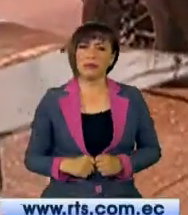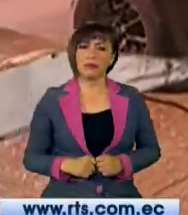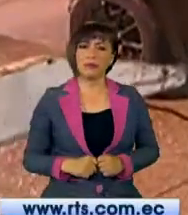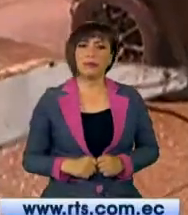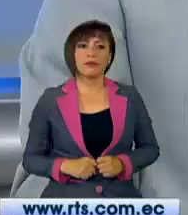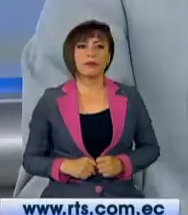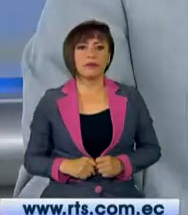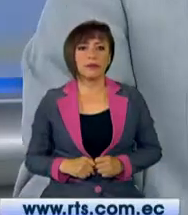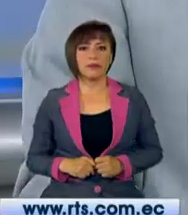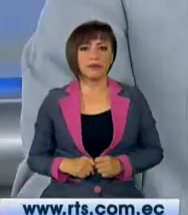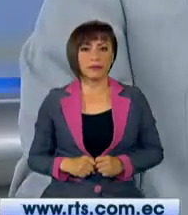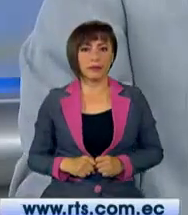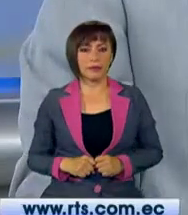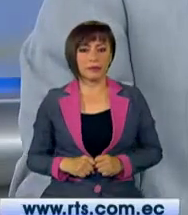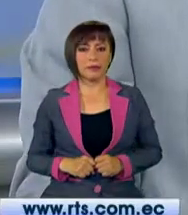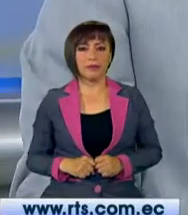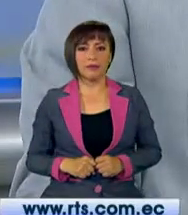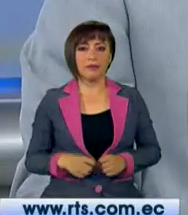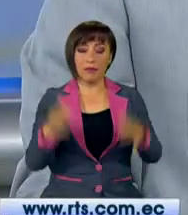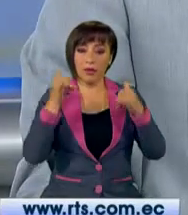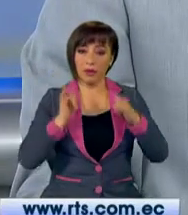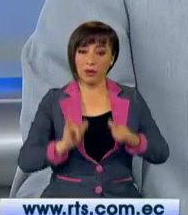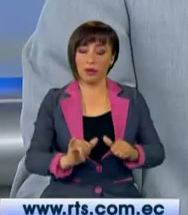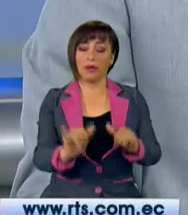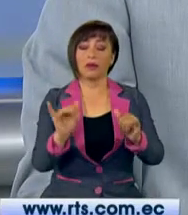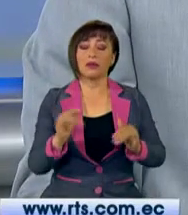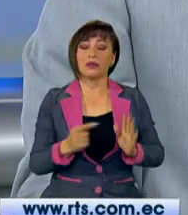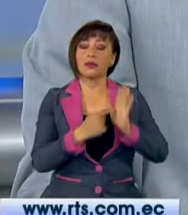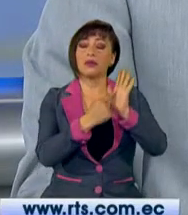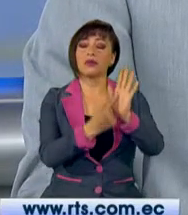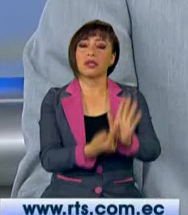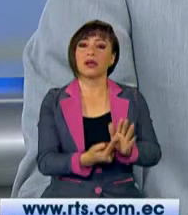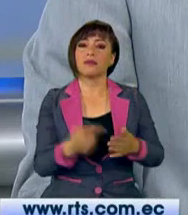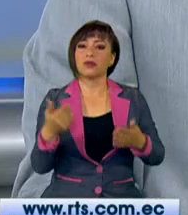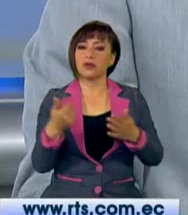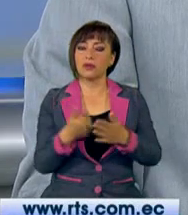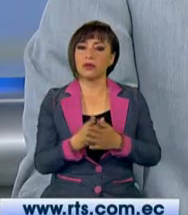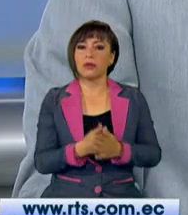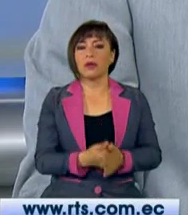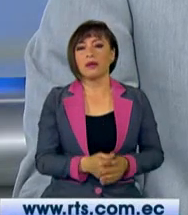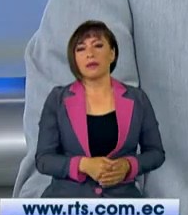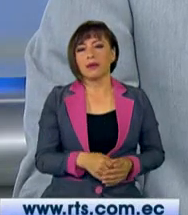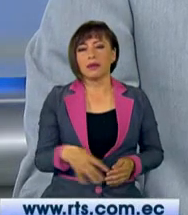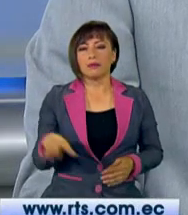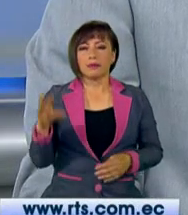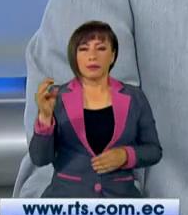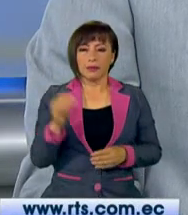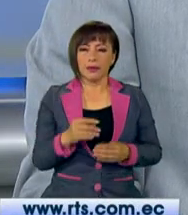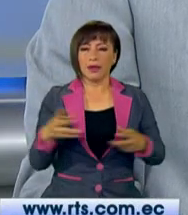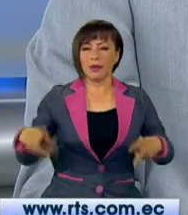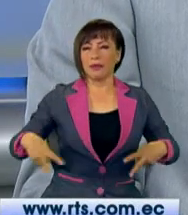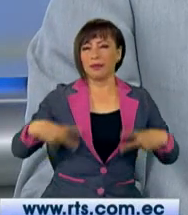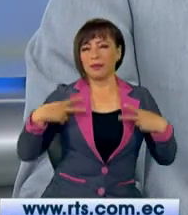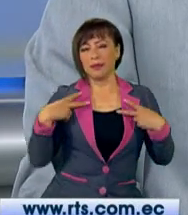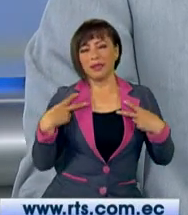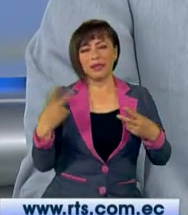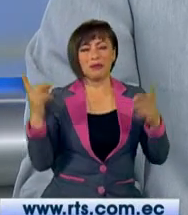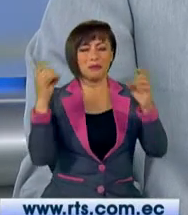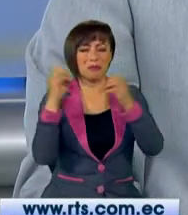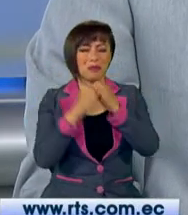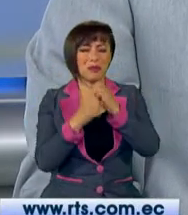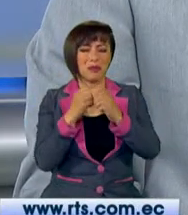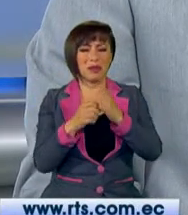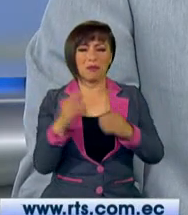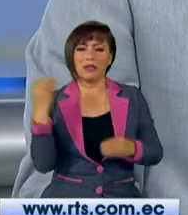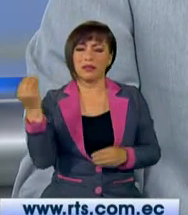Escobar. Y a continuación les presentamos un nuevo caso sobre consumo de drogas que destruye vidas y hogares. Esta vez se trata